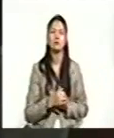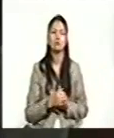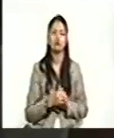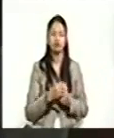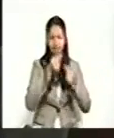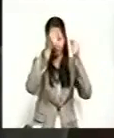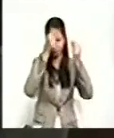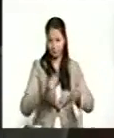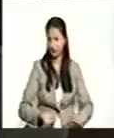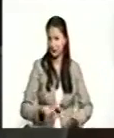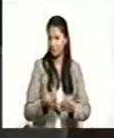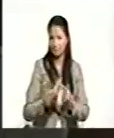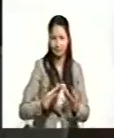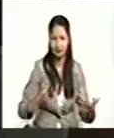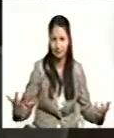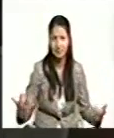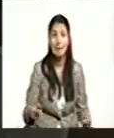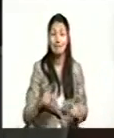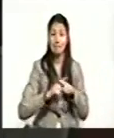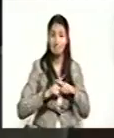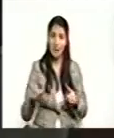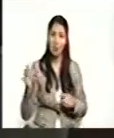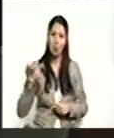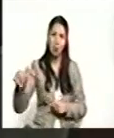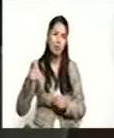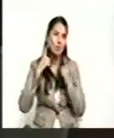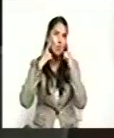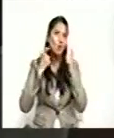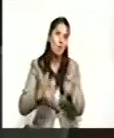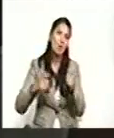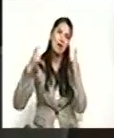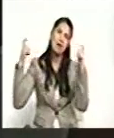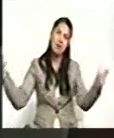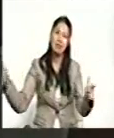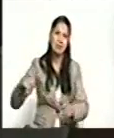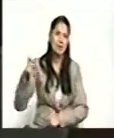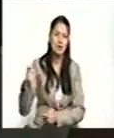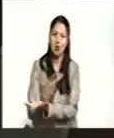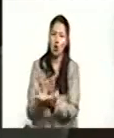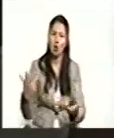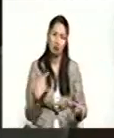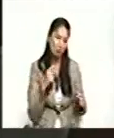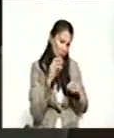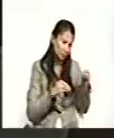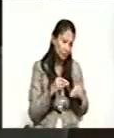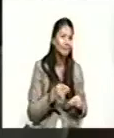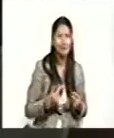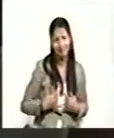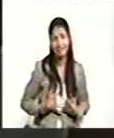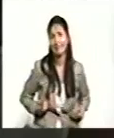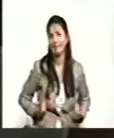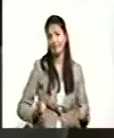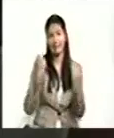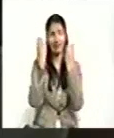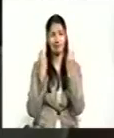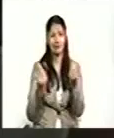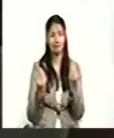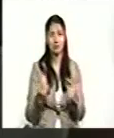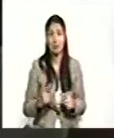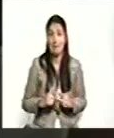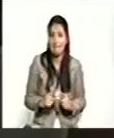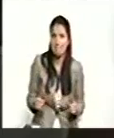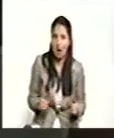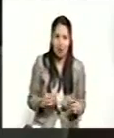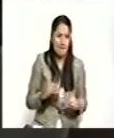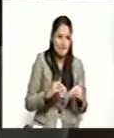poco frente a las necesidades de Buenaventura seguramente faltó mucho pero eran buenas